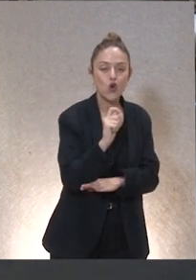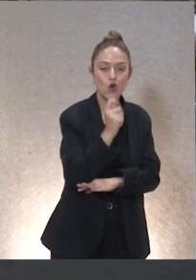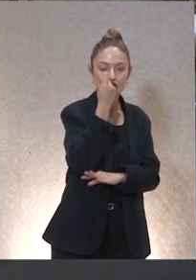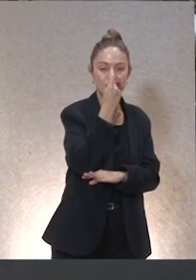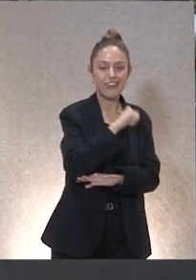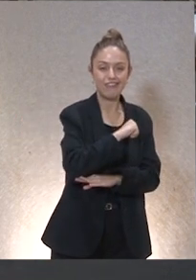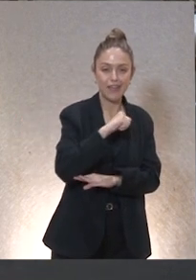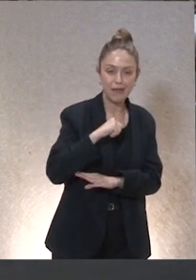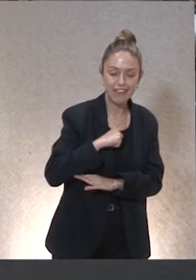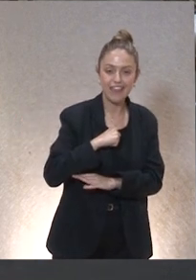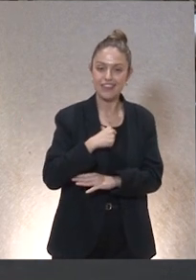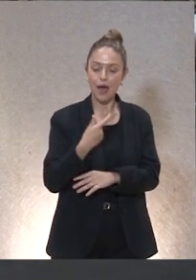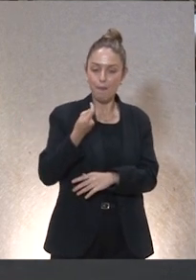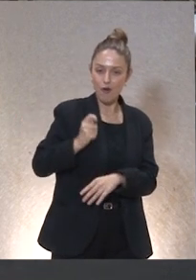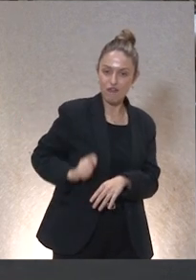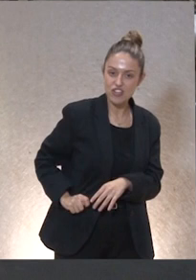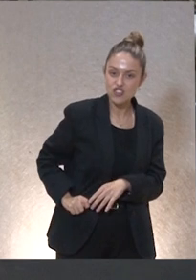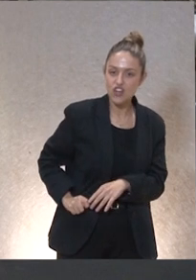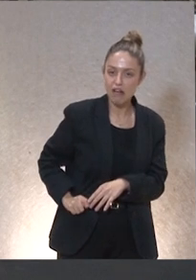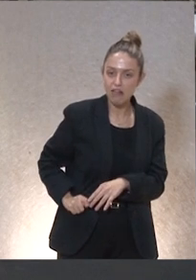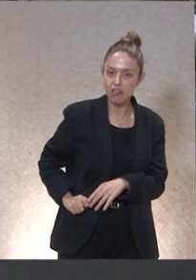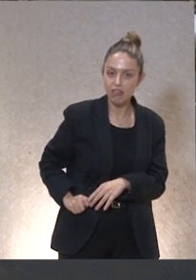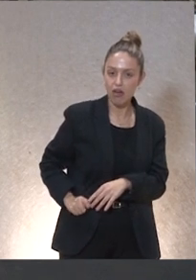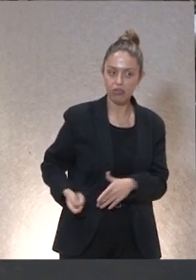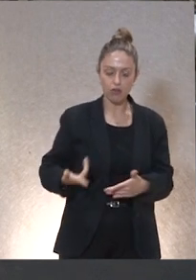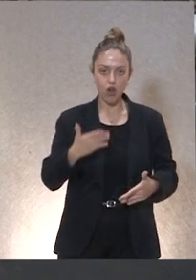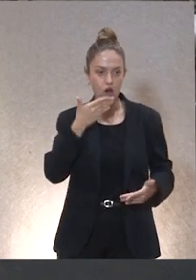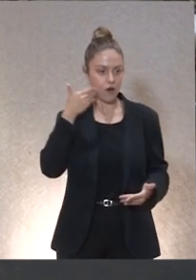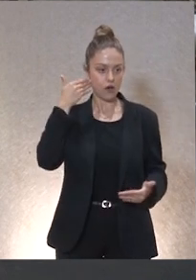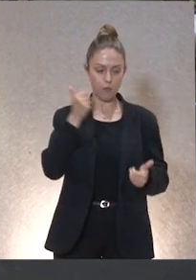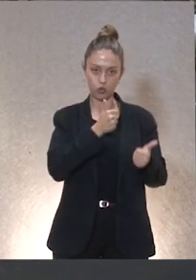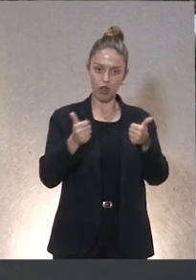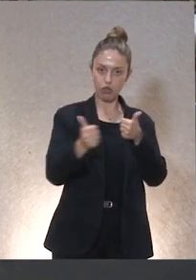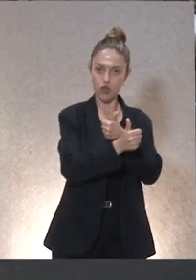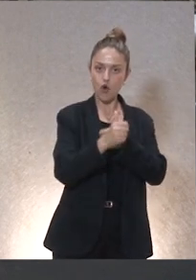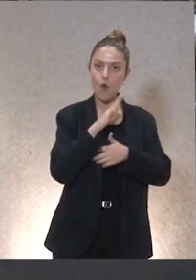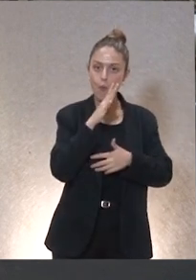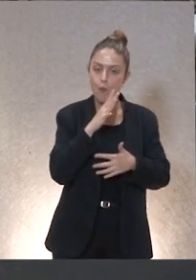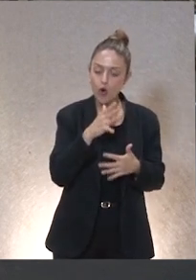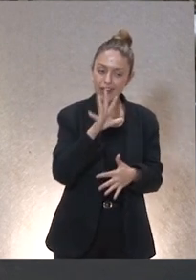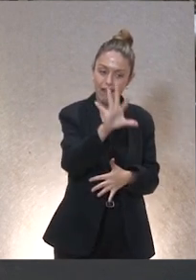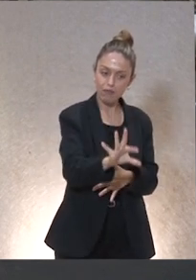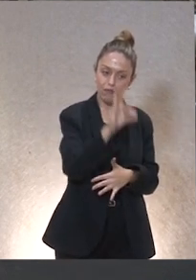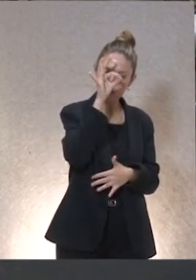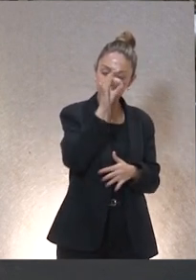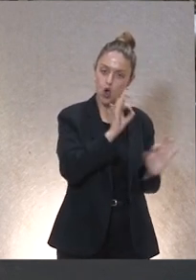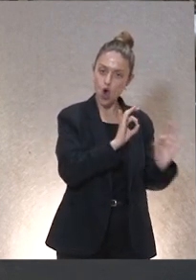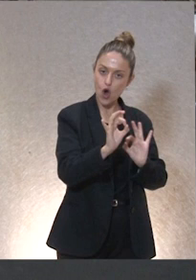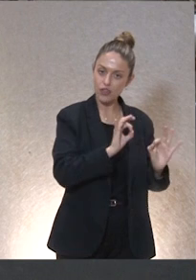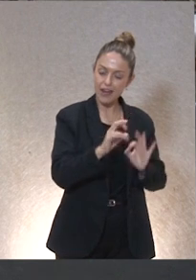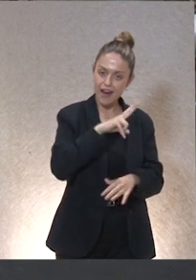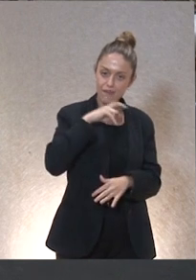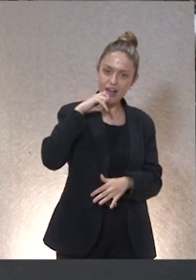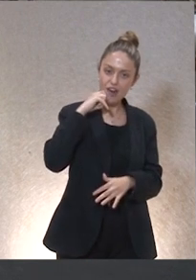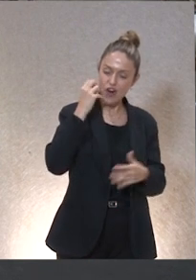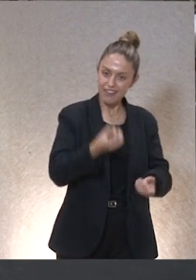Independencia con profesionalidad una razonable reputación porque acertaban a seleccionar a ordenar a valorar